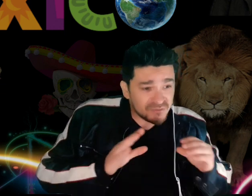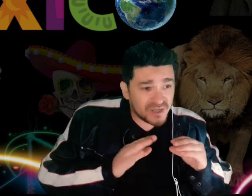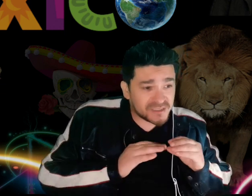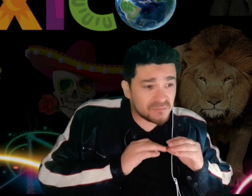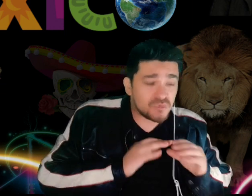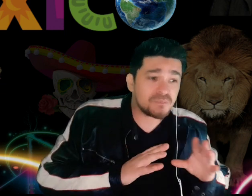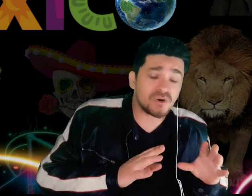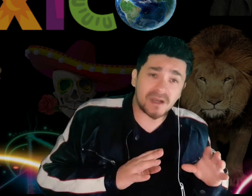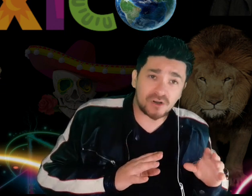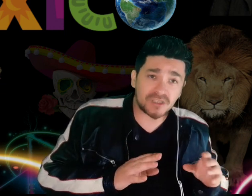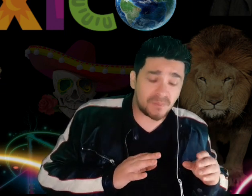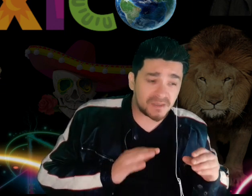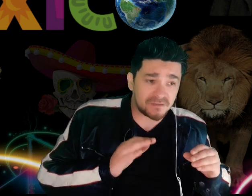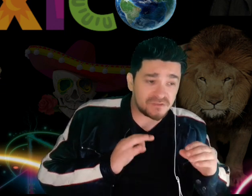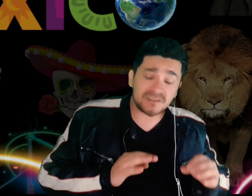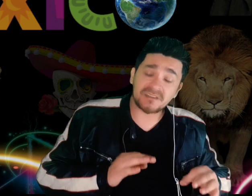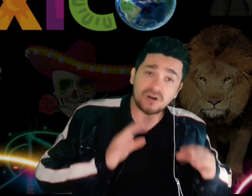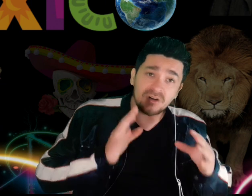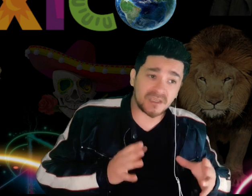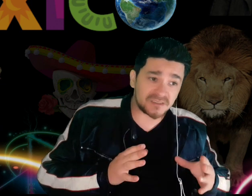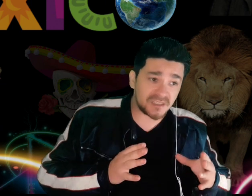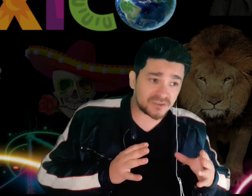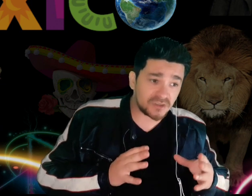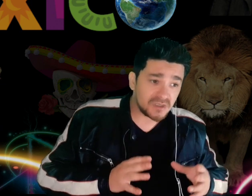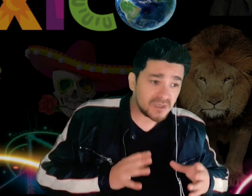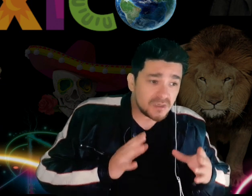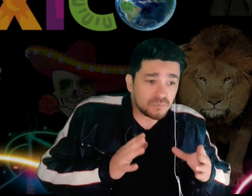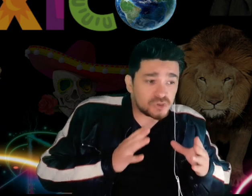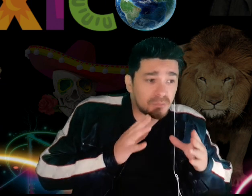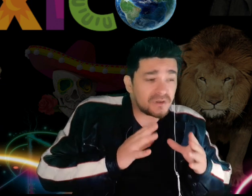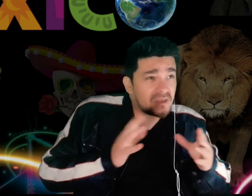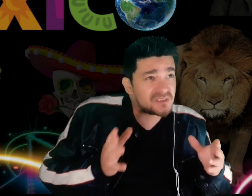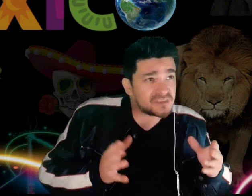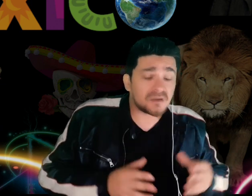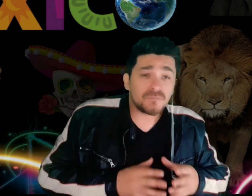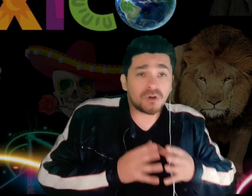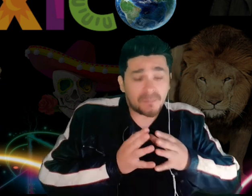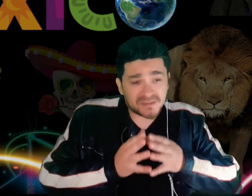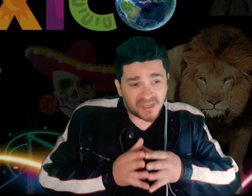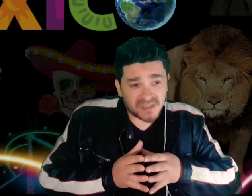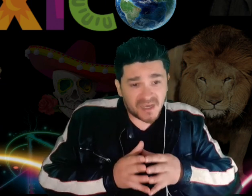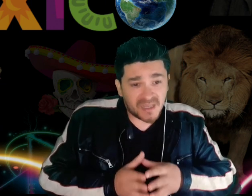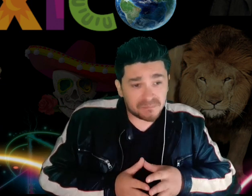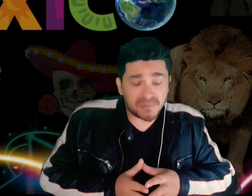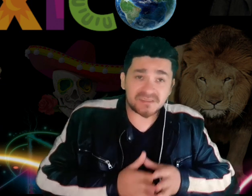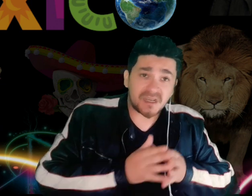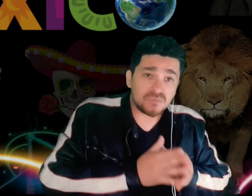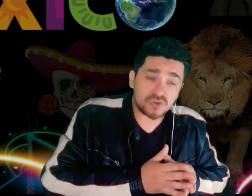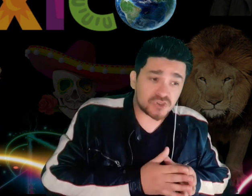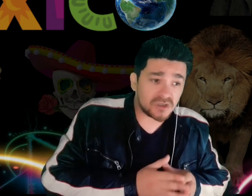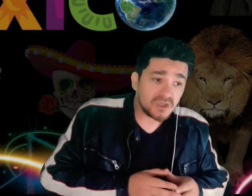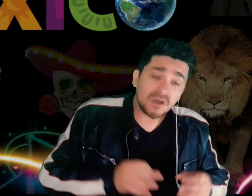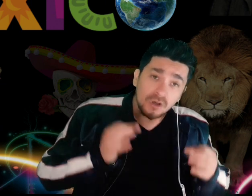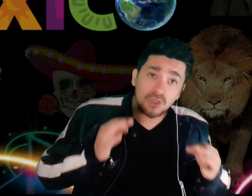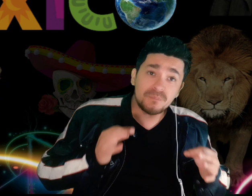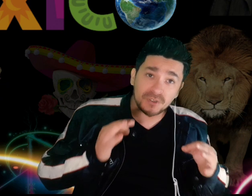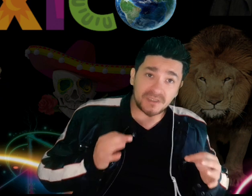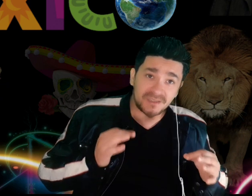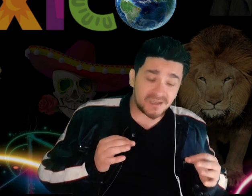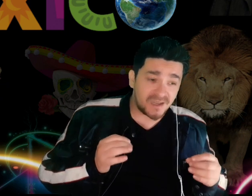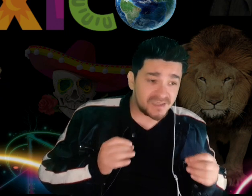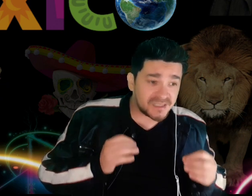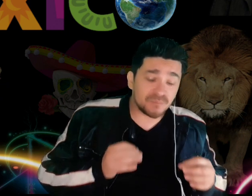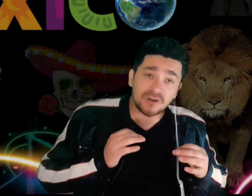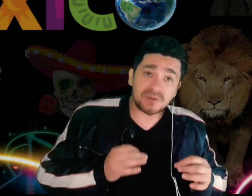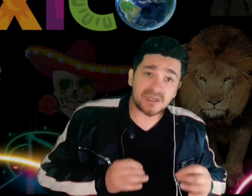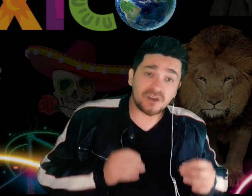justicia. Faltan muy pocas cosas para que finalmente se concrete esto. Muchos podrán decir no va a pasar nada, pasará mucho. Lo